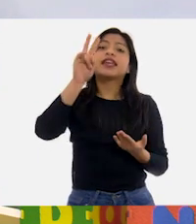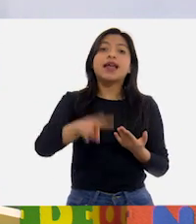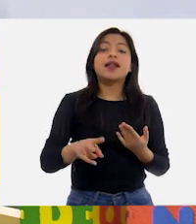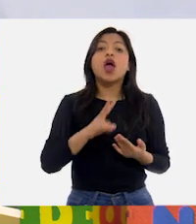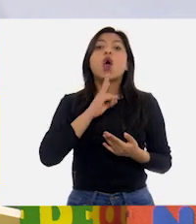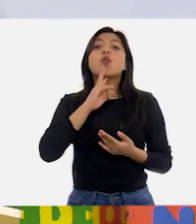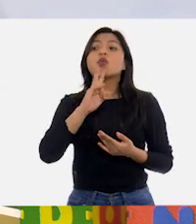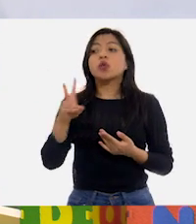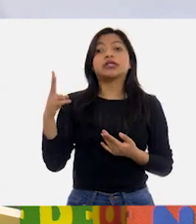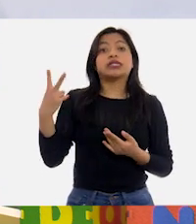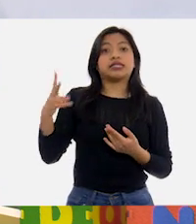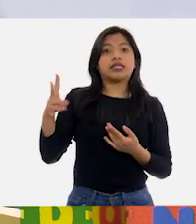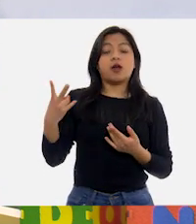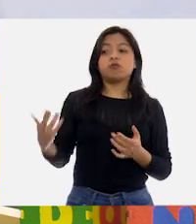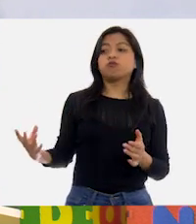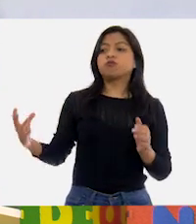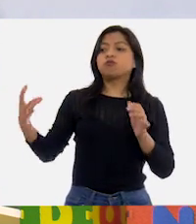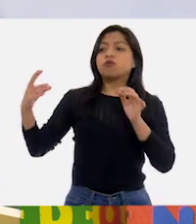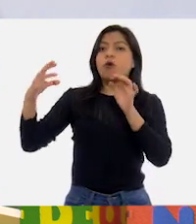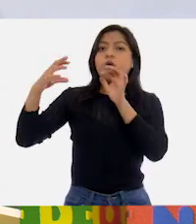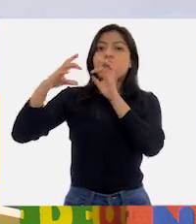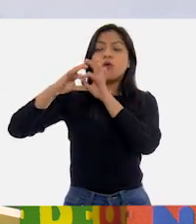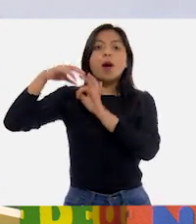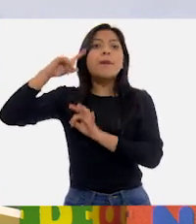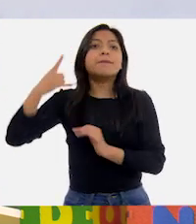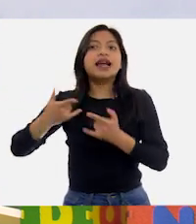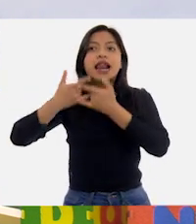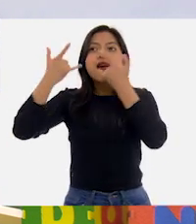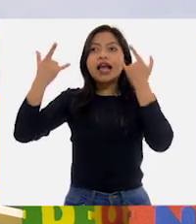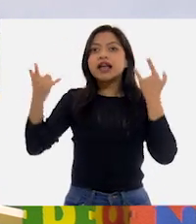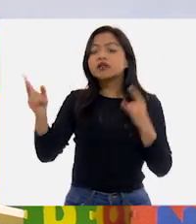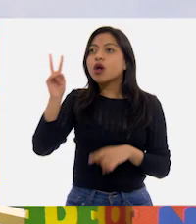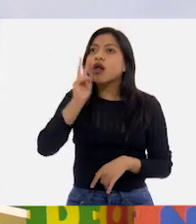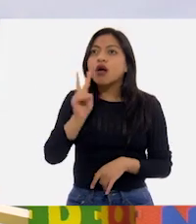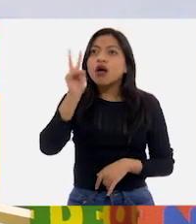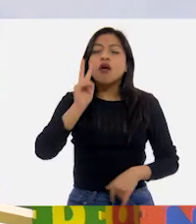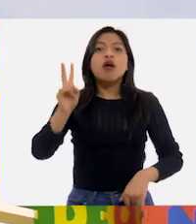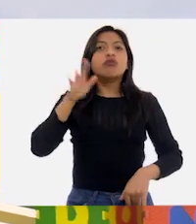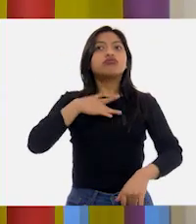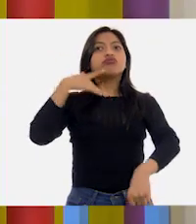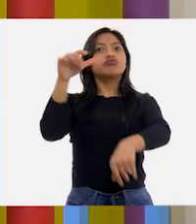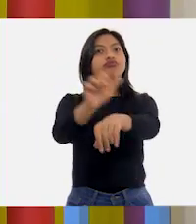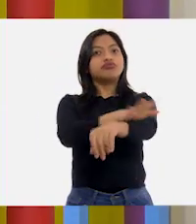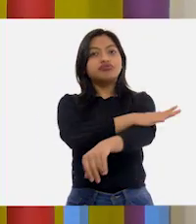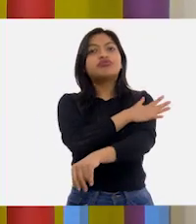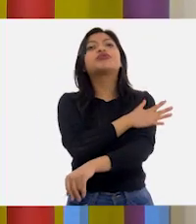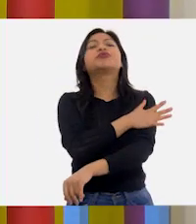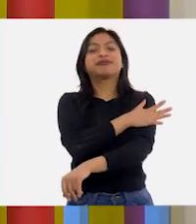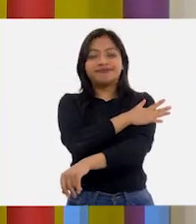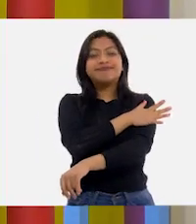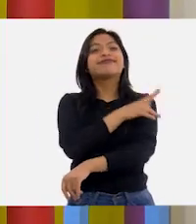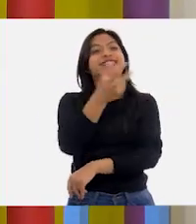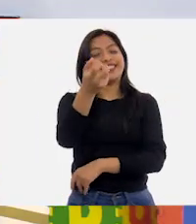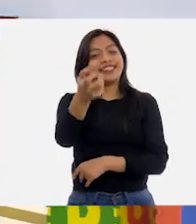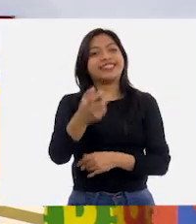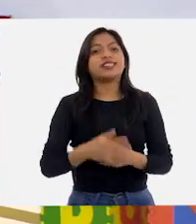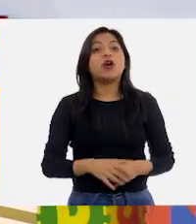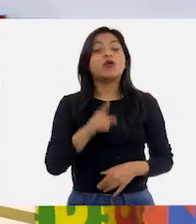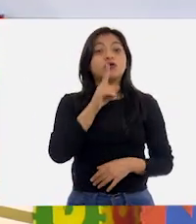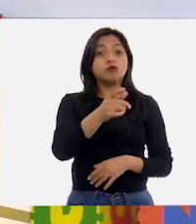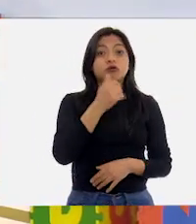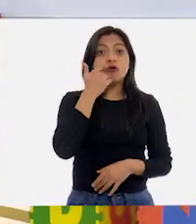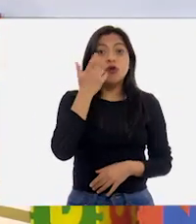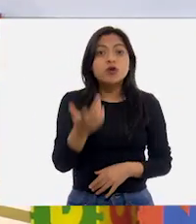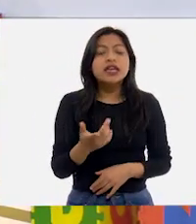estas voces están mezcladas de modo que la historia se entreteja y nos dé más emoción escucharla. Exactamente. ¿Te